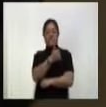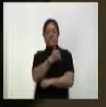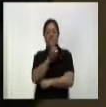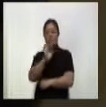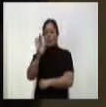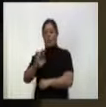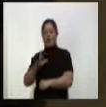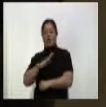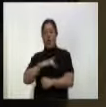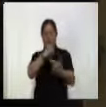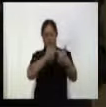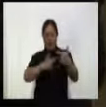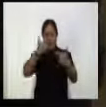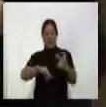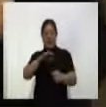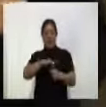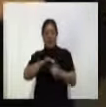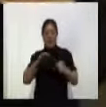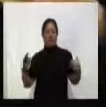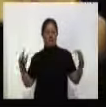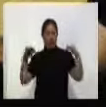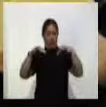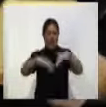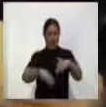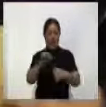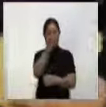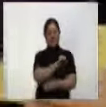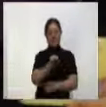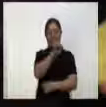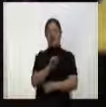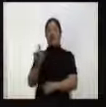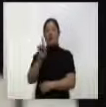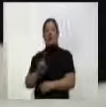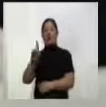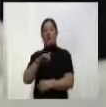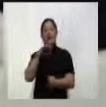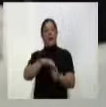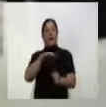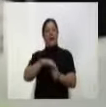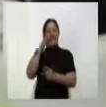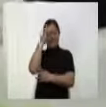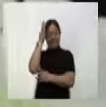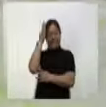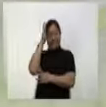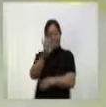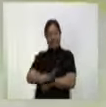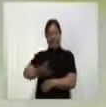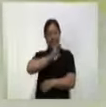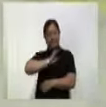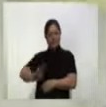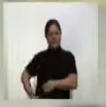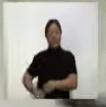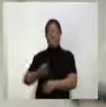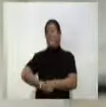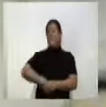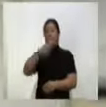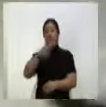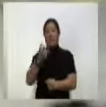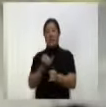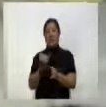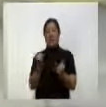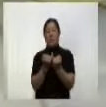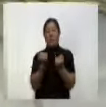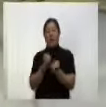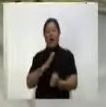padrón electoral, asistieron a sufragar el sábado y domingo en las elecciones de autoridades municipales y, por primera vez,